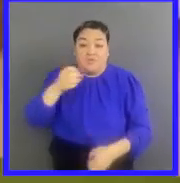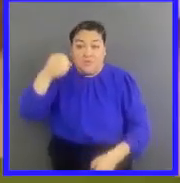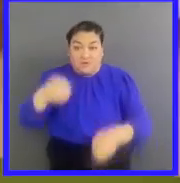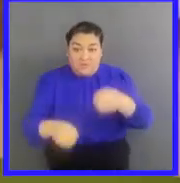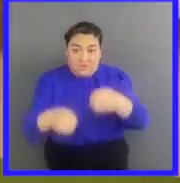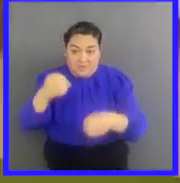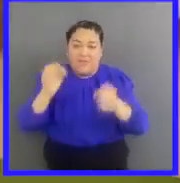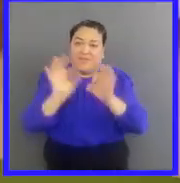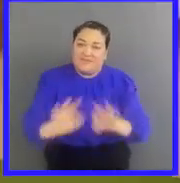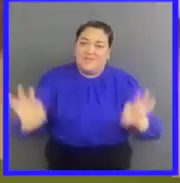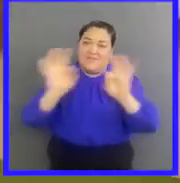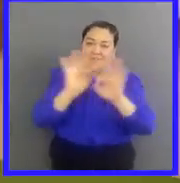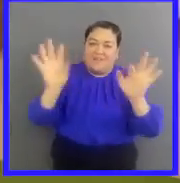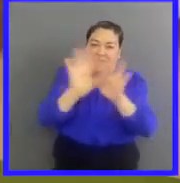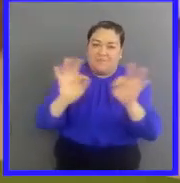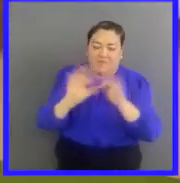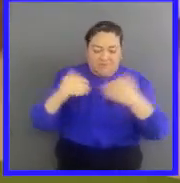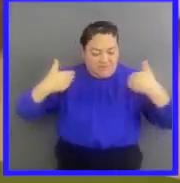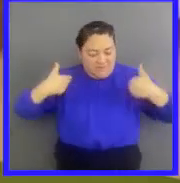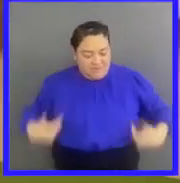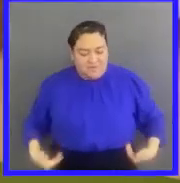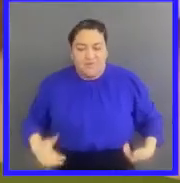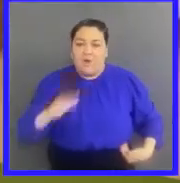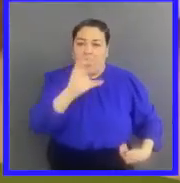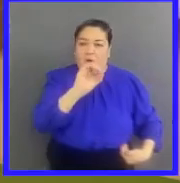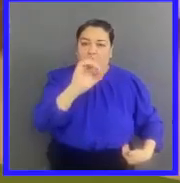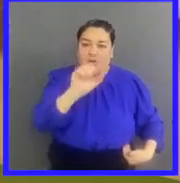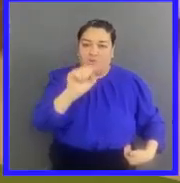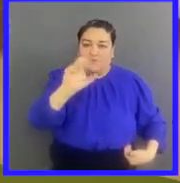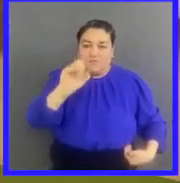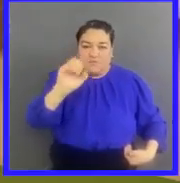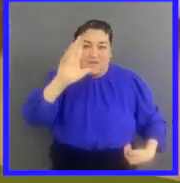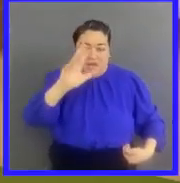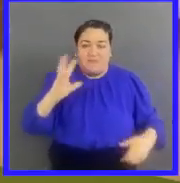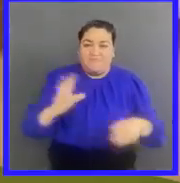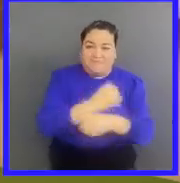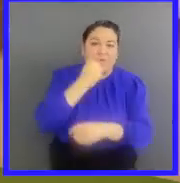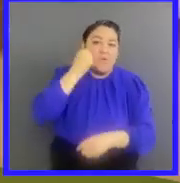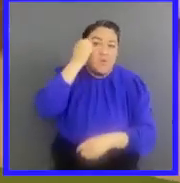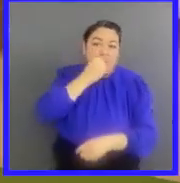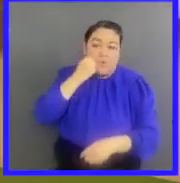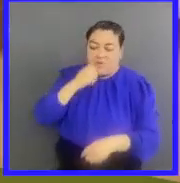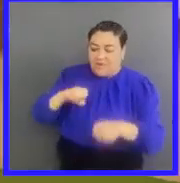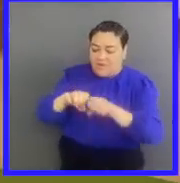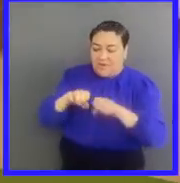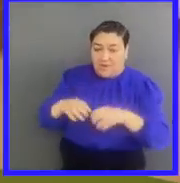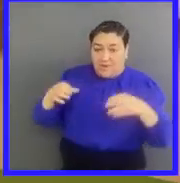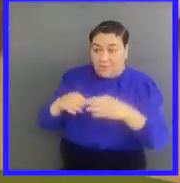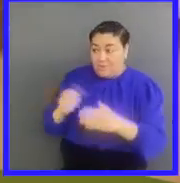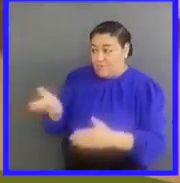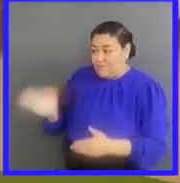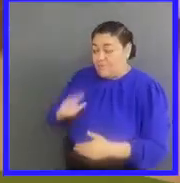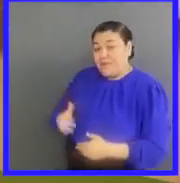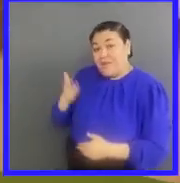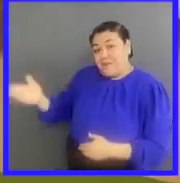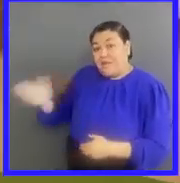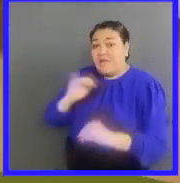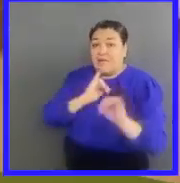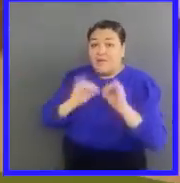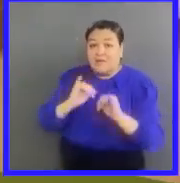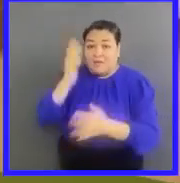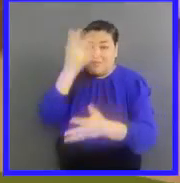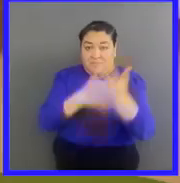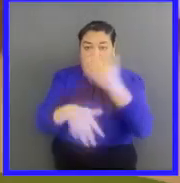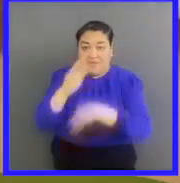Óscar González y a nombre de todo este equipo de trabajo les saludamos con mucho gusto. Gabriela Herrera en la interpretación en lengua